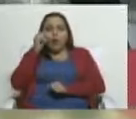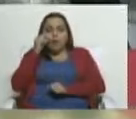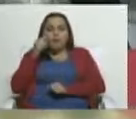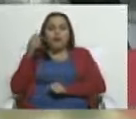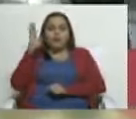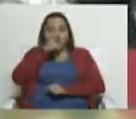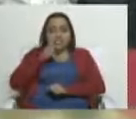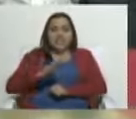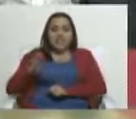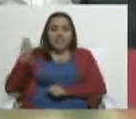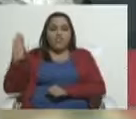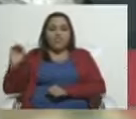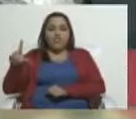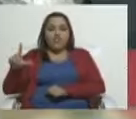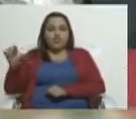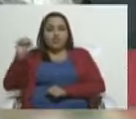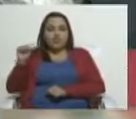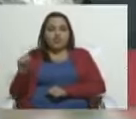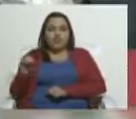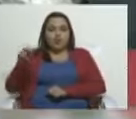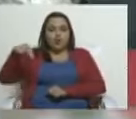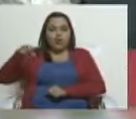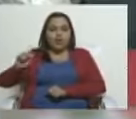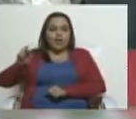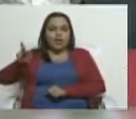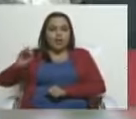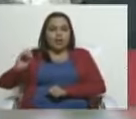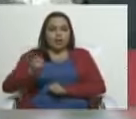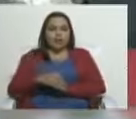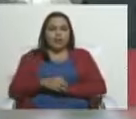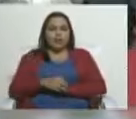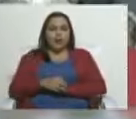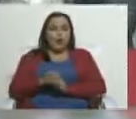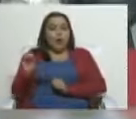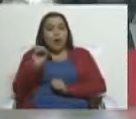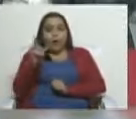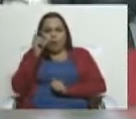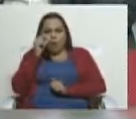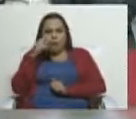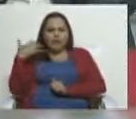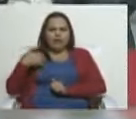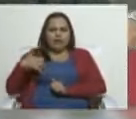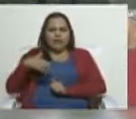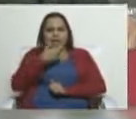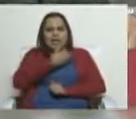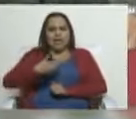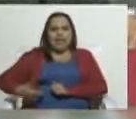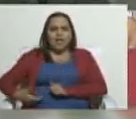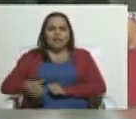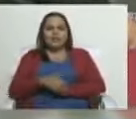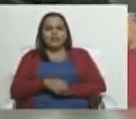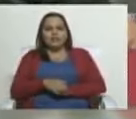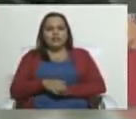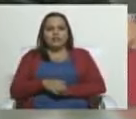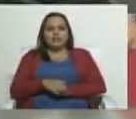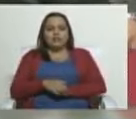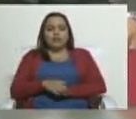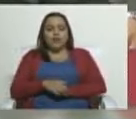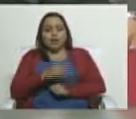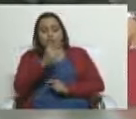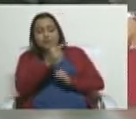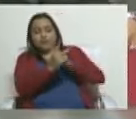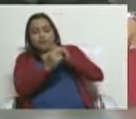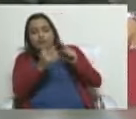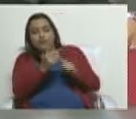que hizo Bolsonaro, o lo que está haciendo Milei en Argentina. Yo quisiera tocar otro punto importante, porque no estamos hablando solamente